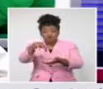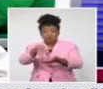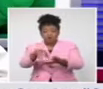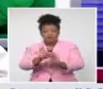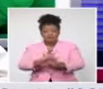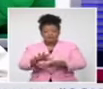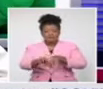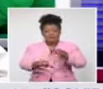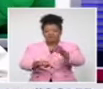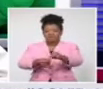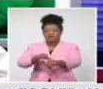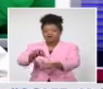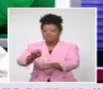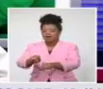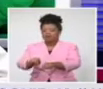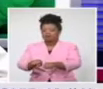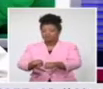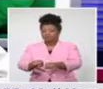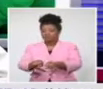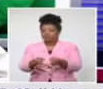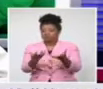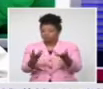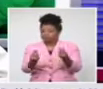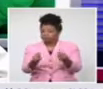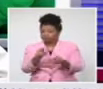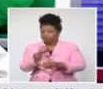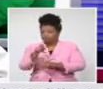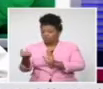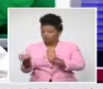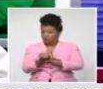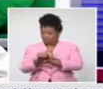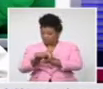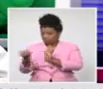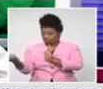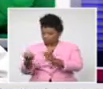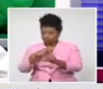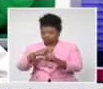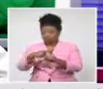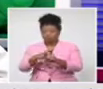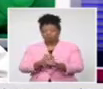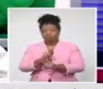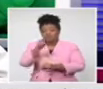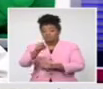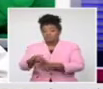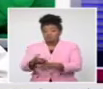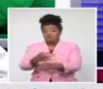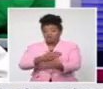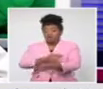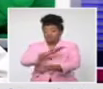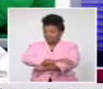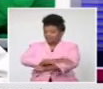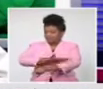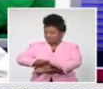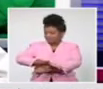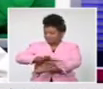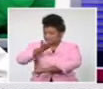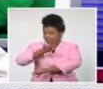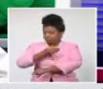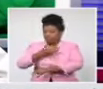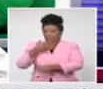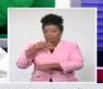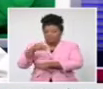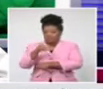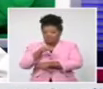detectado numerosos casos confirmados. Este paciente con antecedentes, hipertensión arterial y diabetes